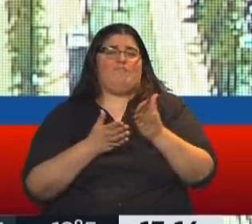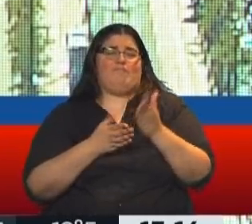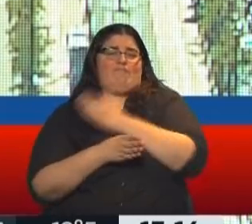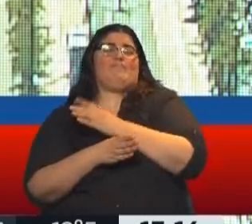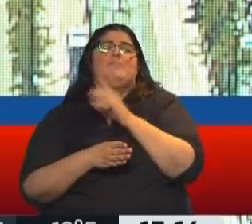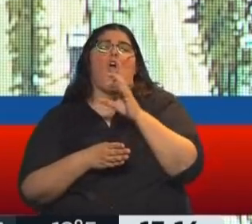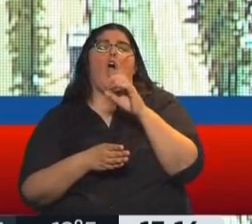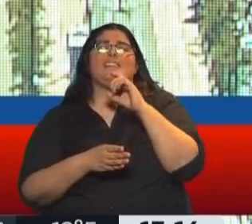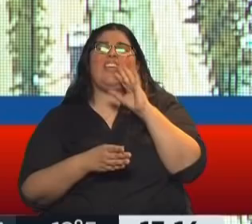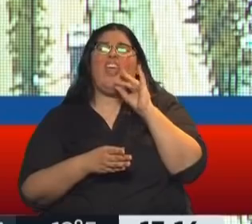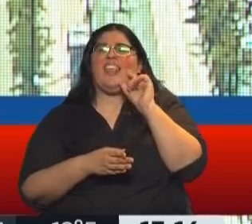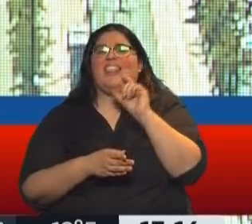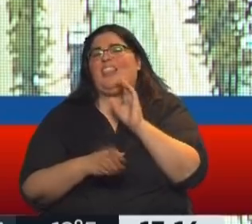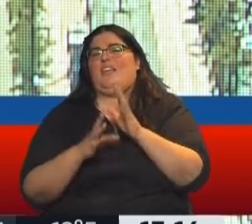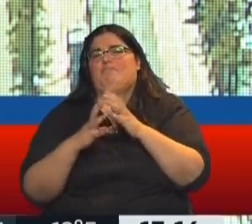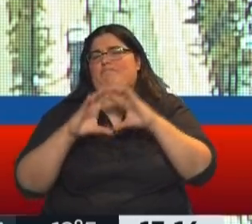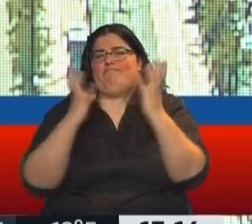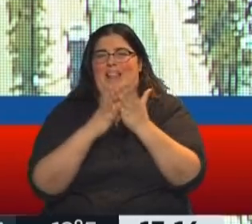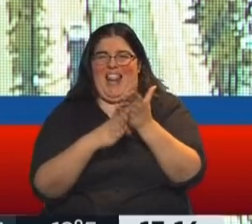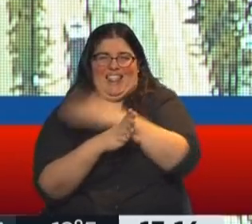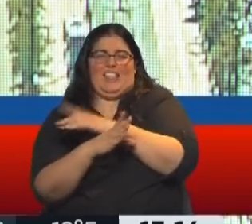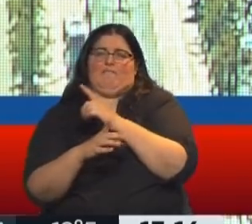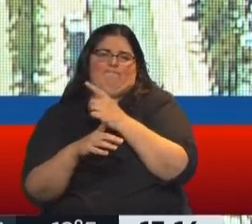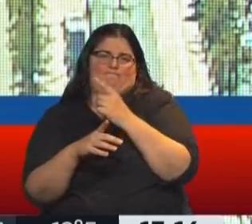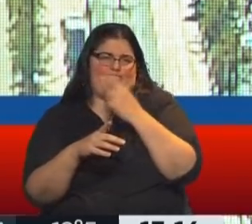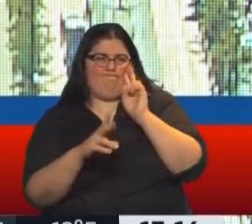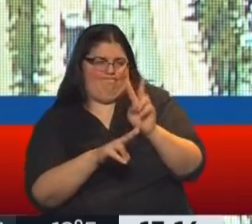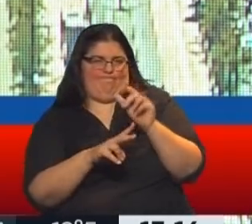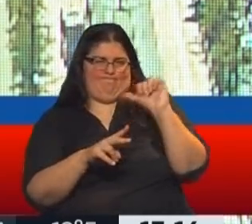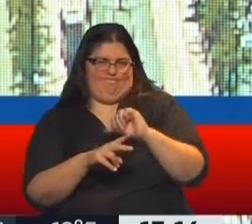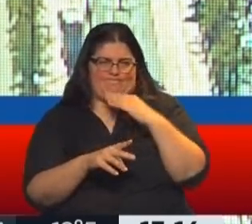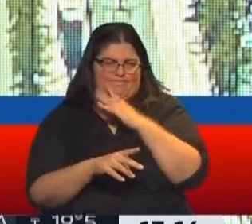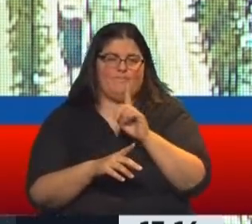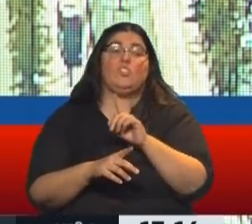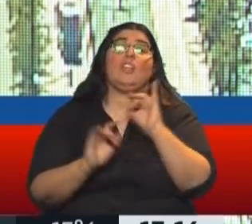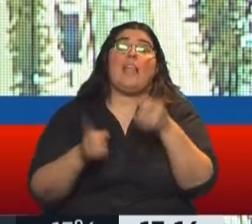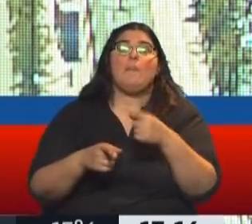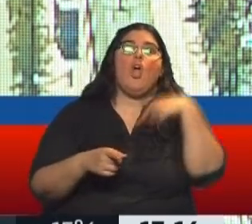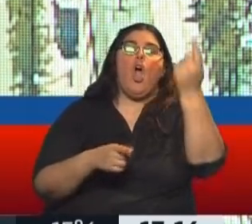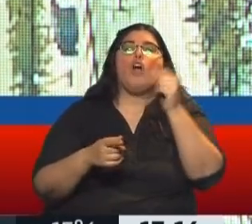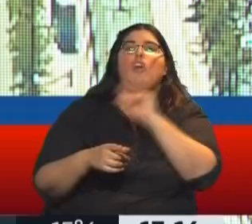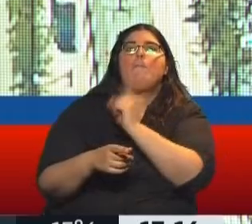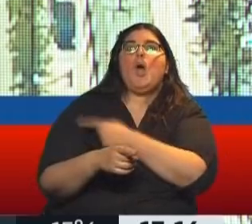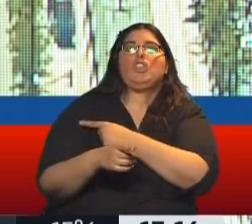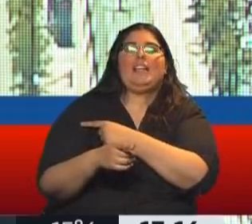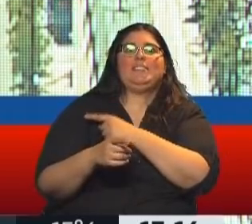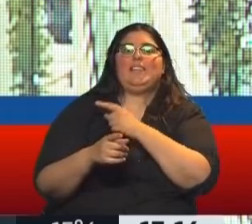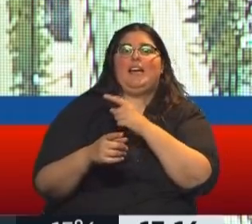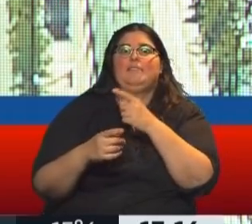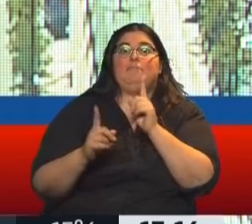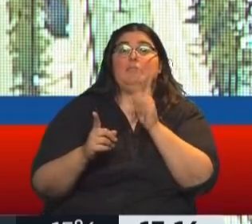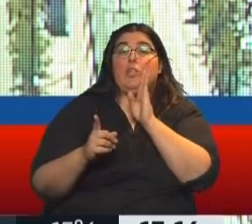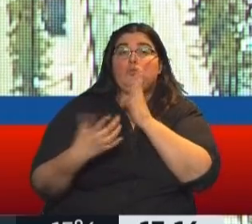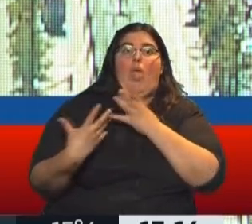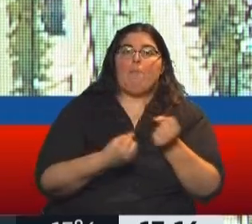también la dificultad, sobre todo de Estados Unidos, pero también del resto de las potencias occidentales que acompañaron a Estados Unidos en esta aventura,